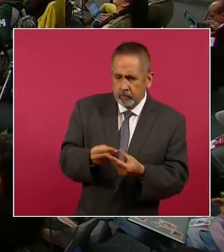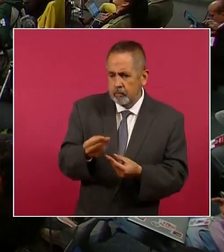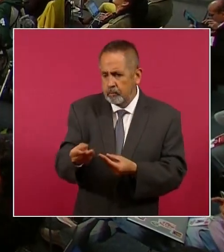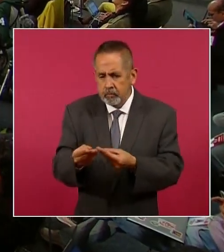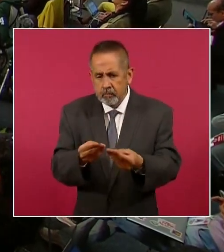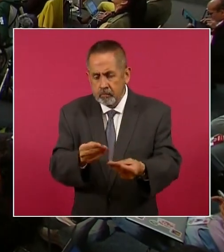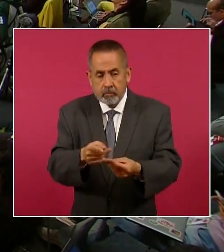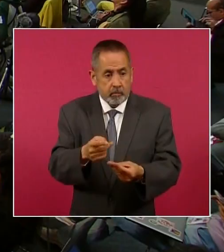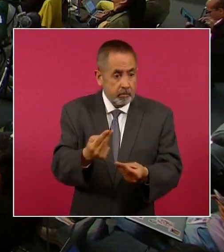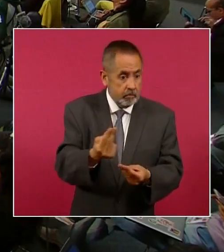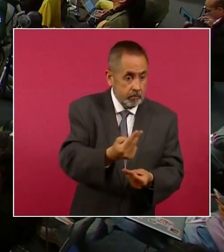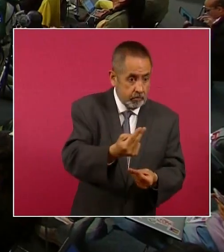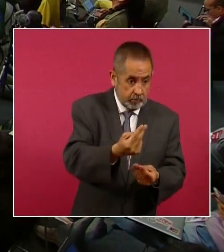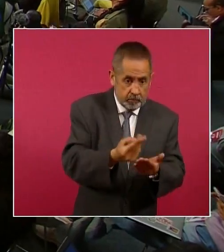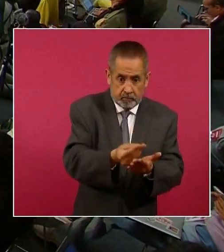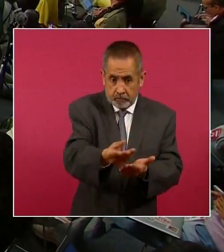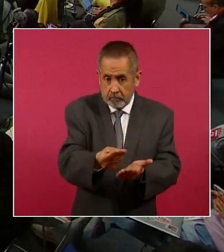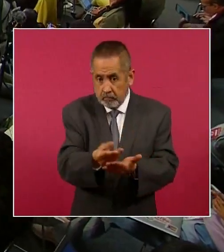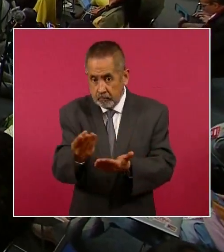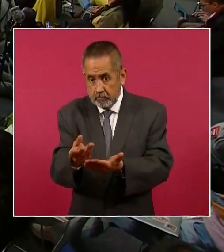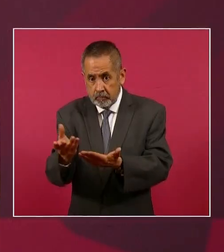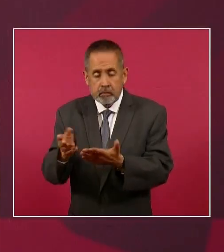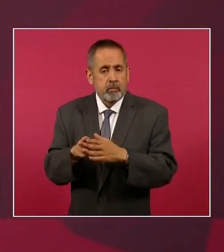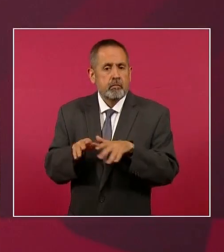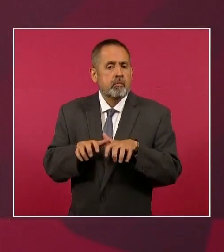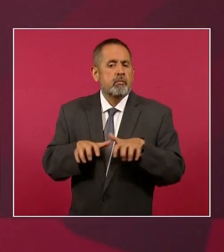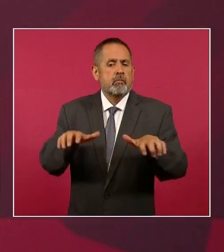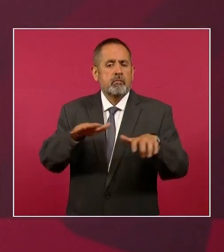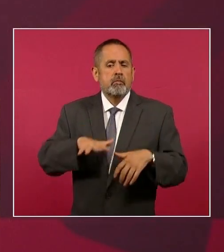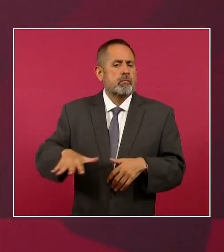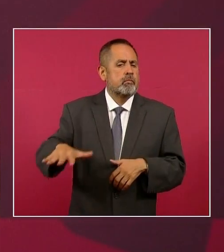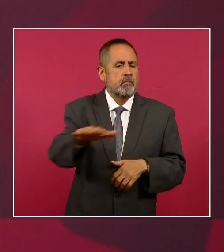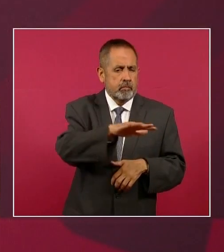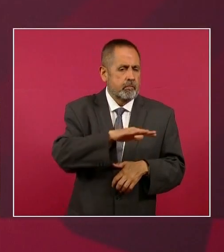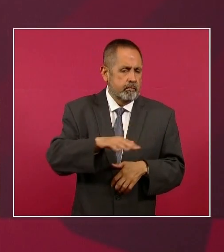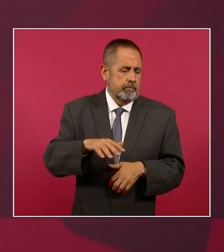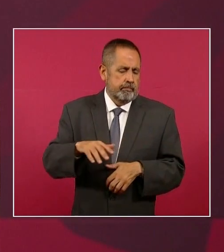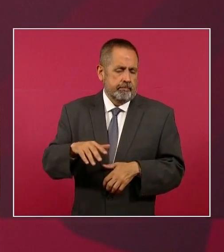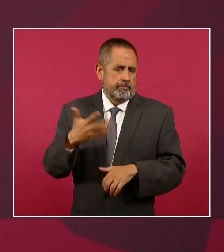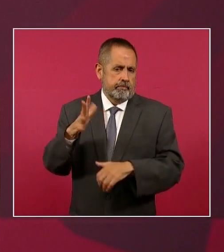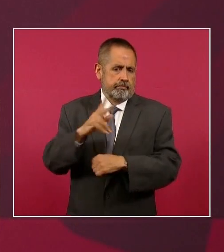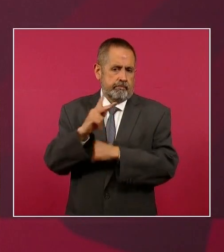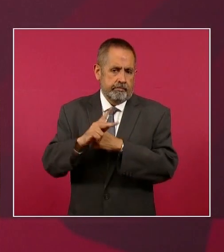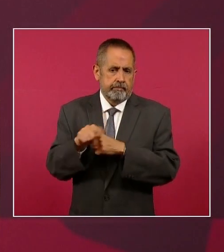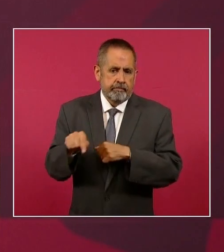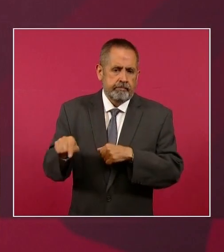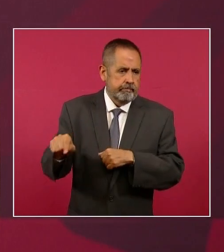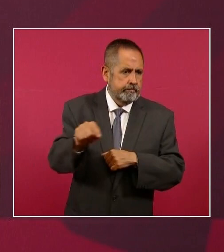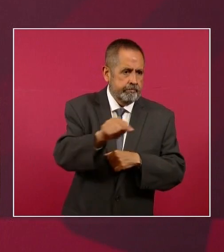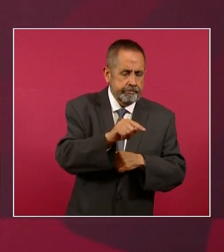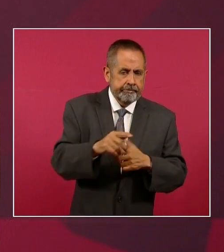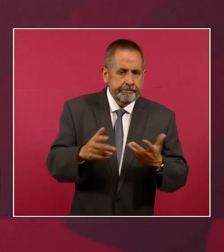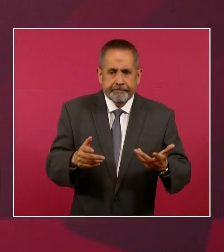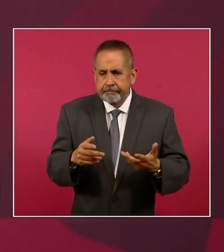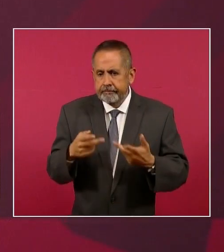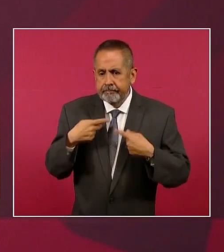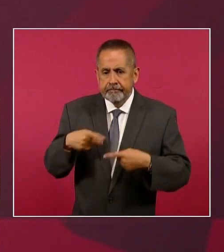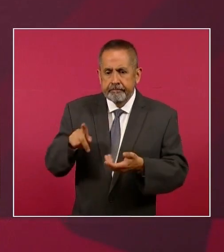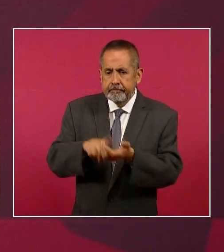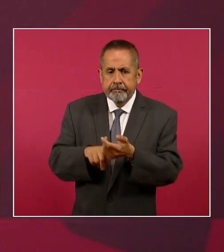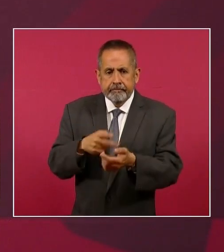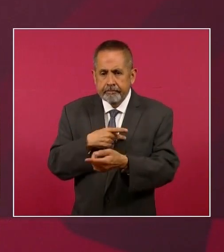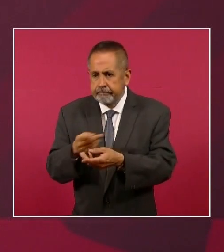productos de primera necesidad a los consumidores, a